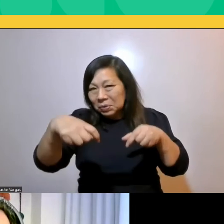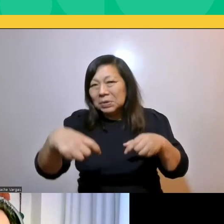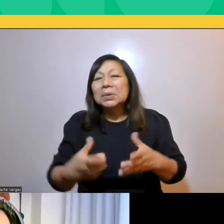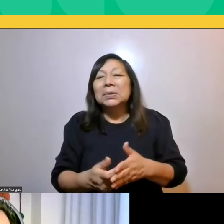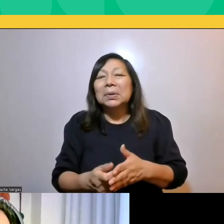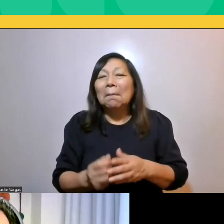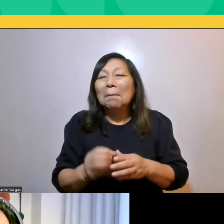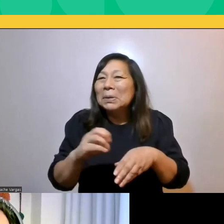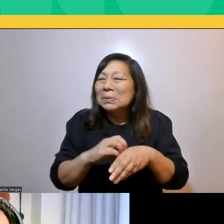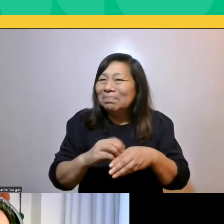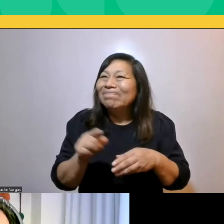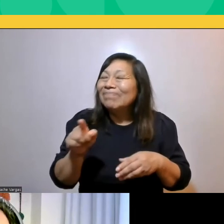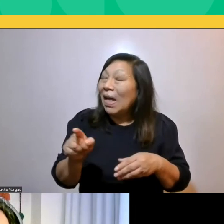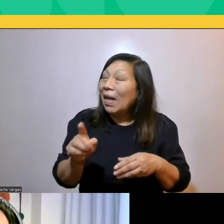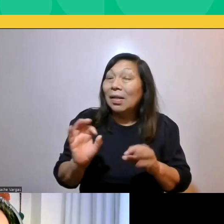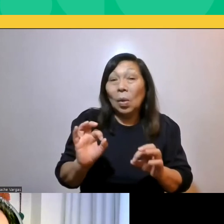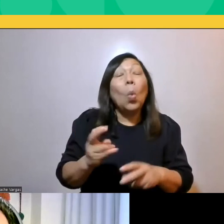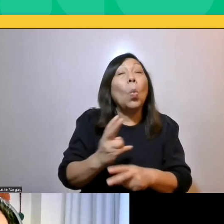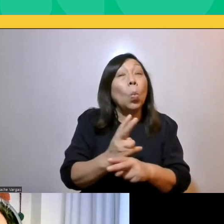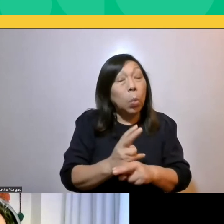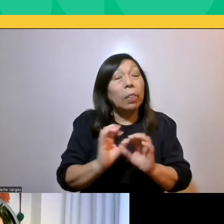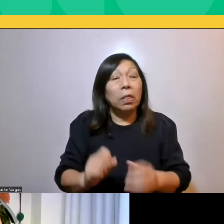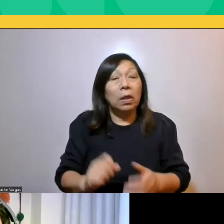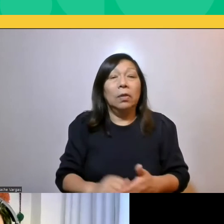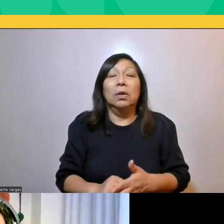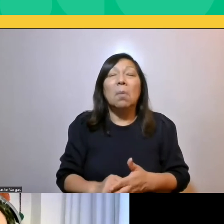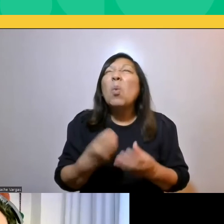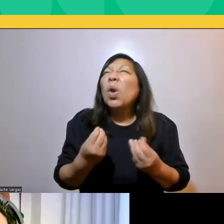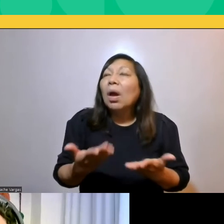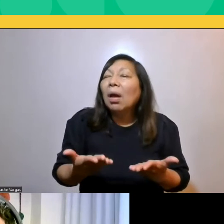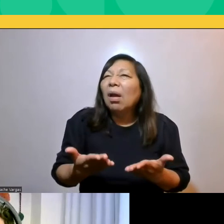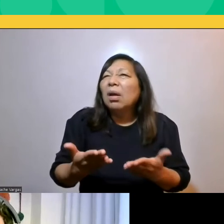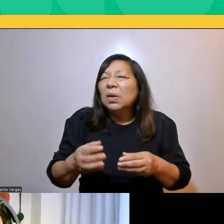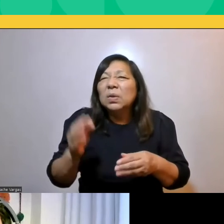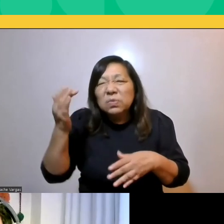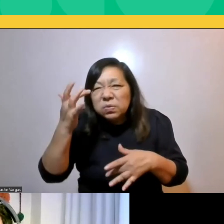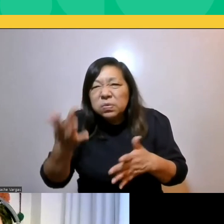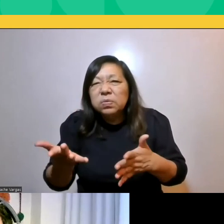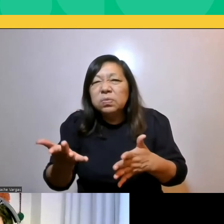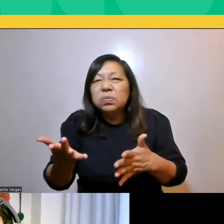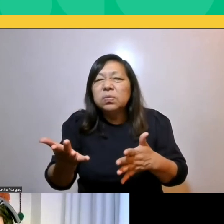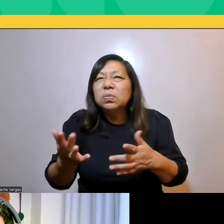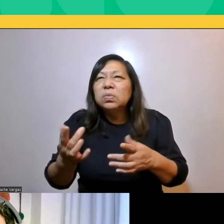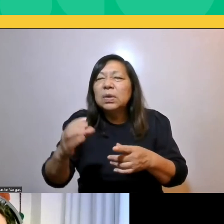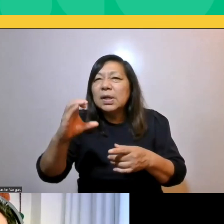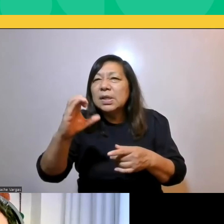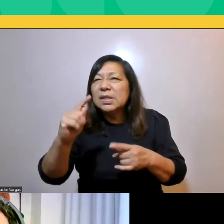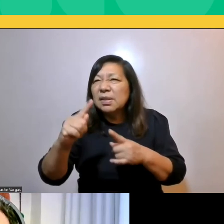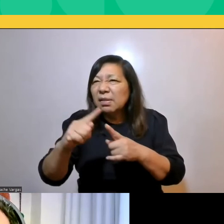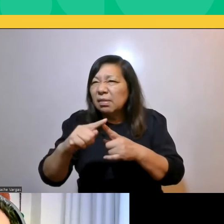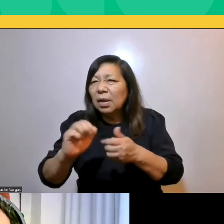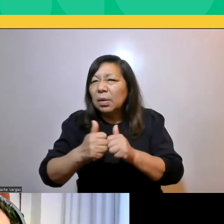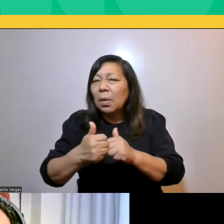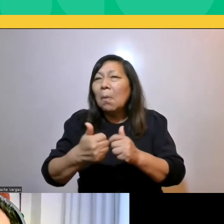irritación, picazón o mal olor, entonces hay que buscar alguna causa, puede ser infeccioso, puede ser una cervicitis, puede ser una